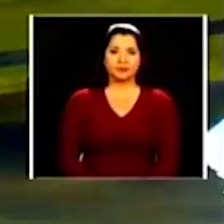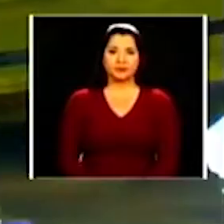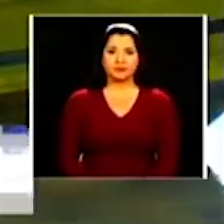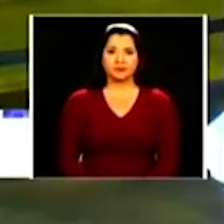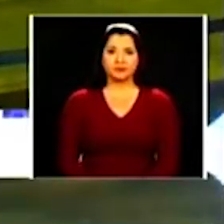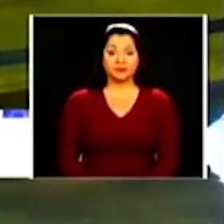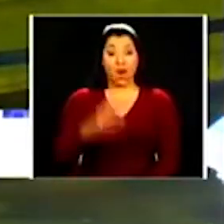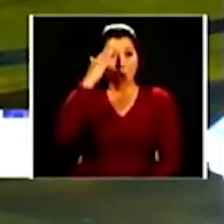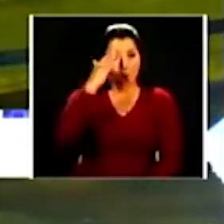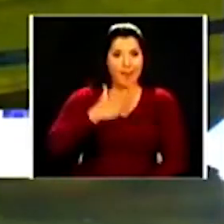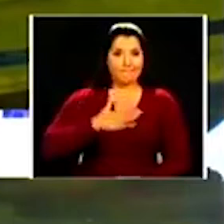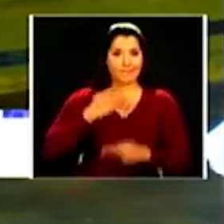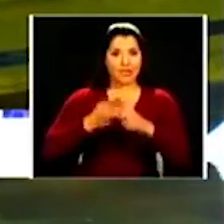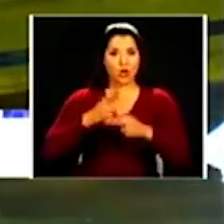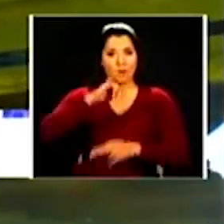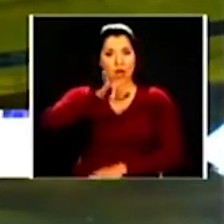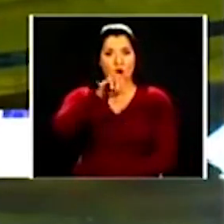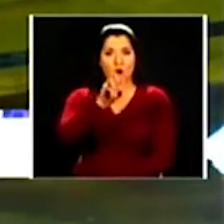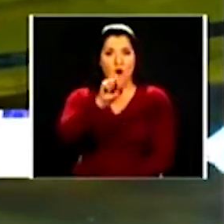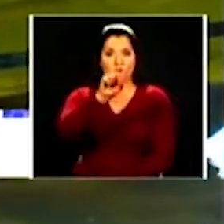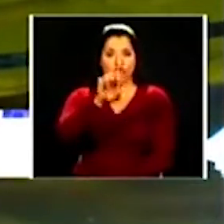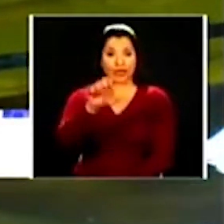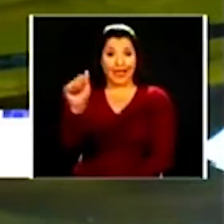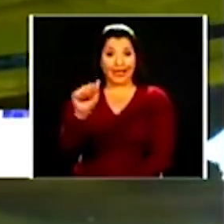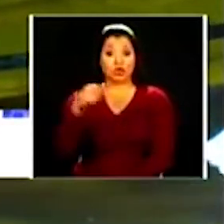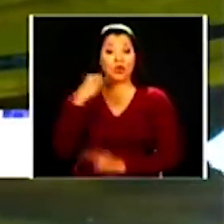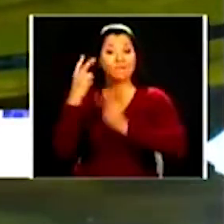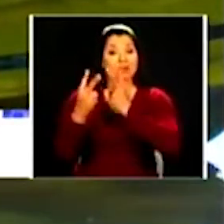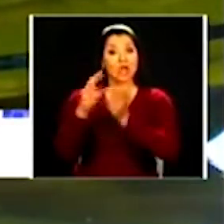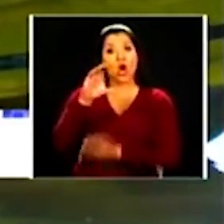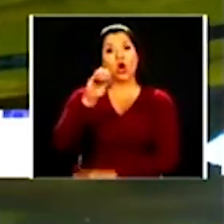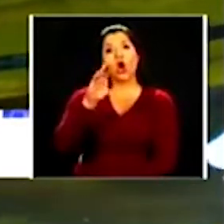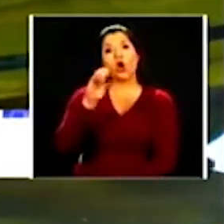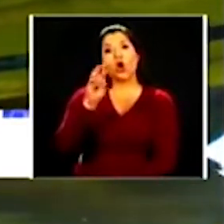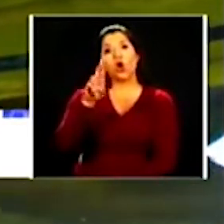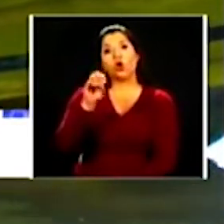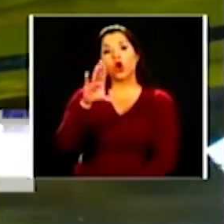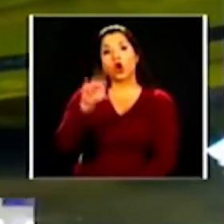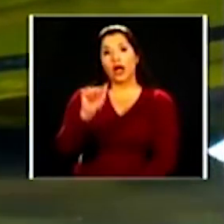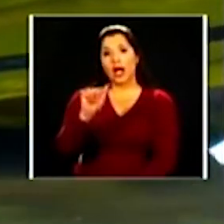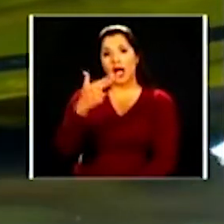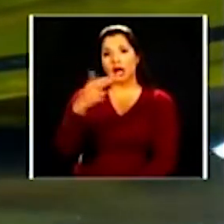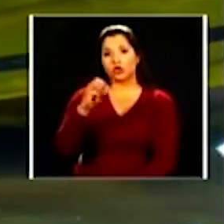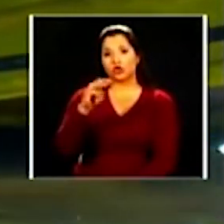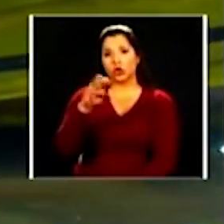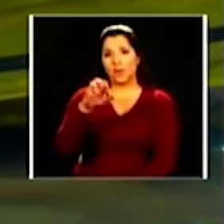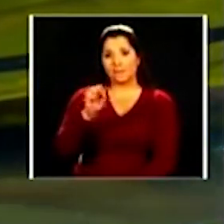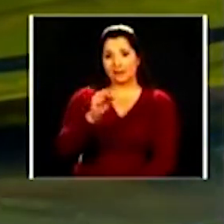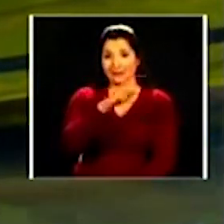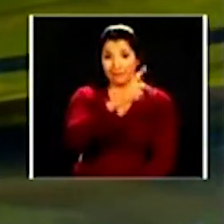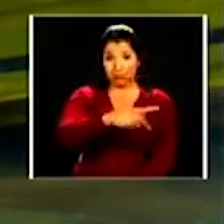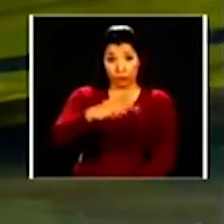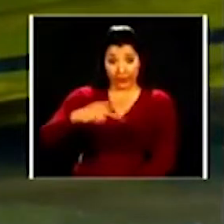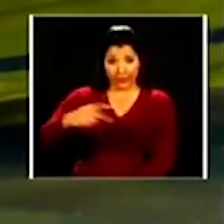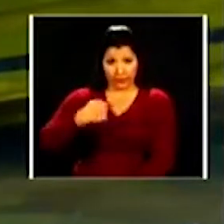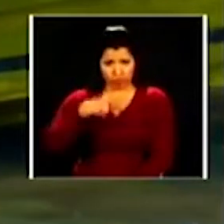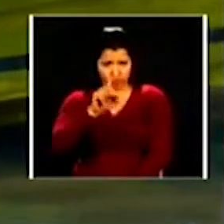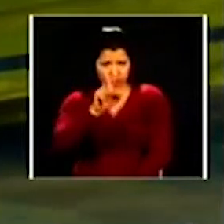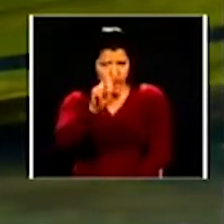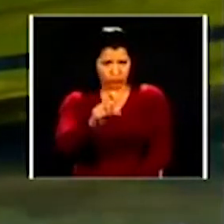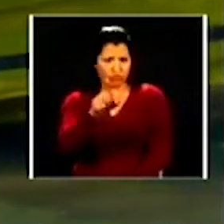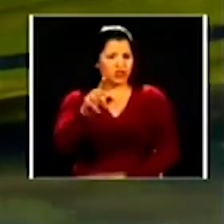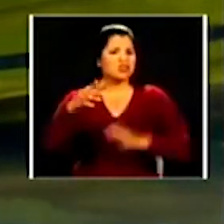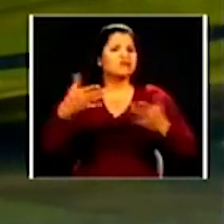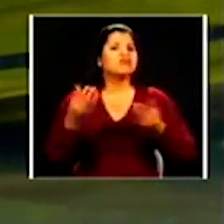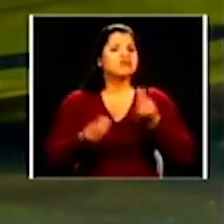Buenas, mi nombre es José Argueas, vecino de Cocorocas de Chomes, de Punta Arenas. Mi pregunta es, ¿cómo van a hacer para desarrollar